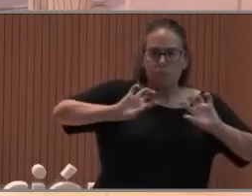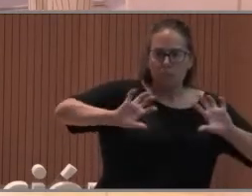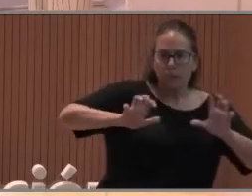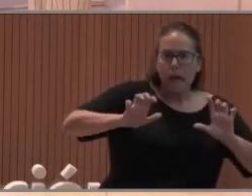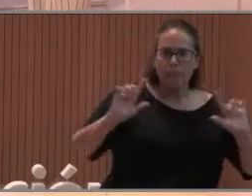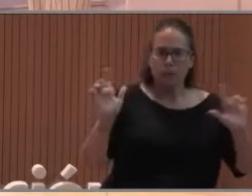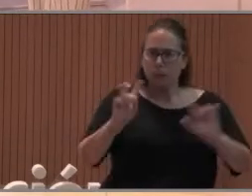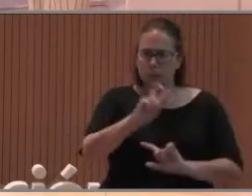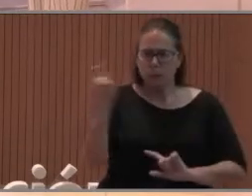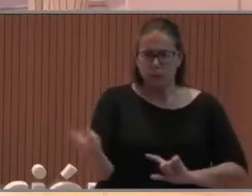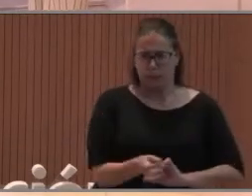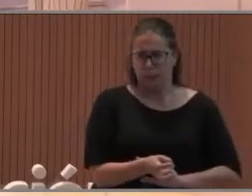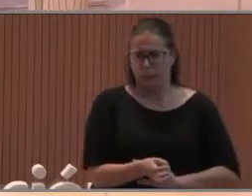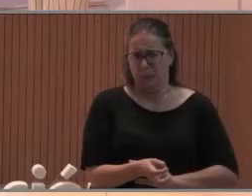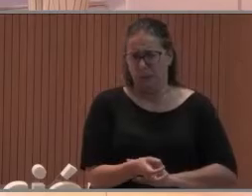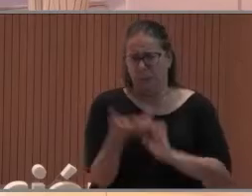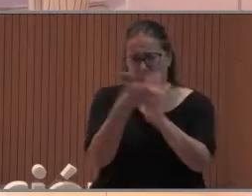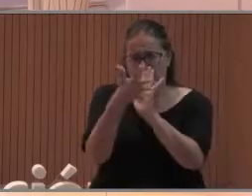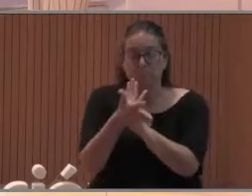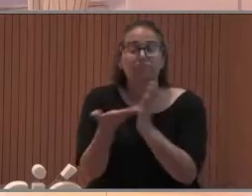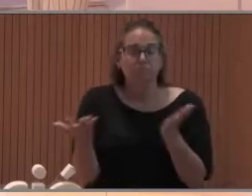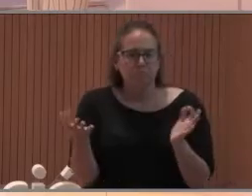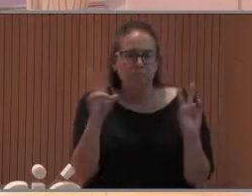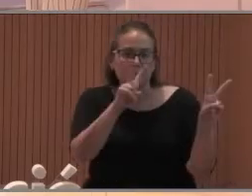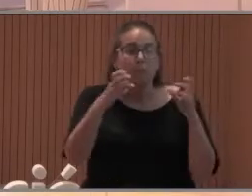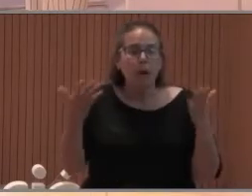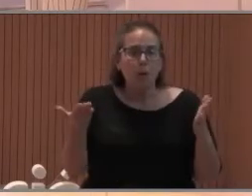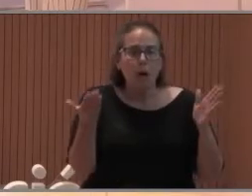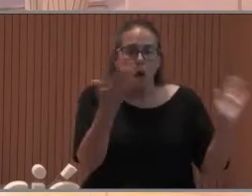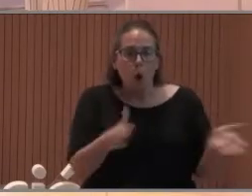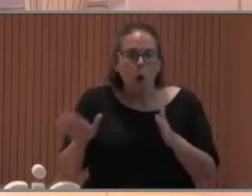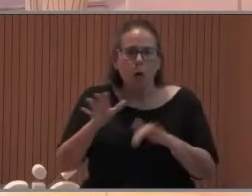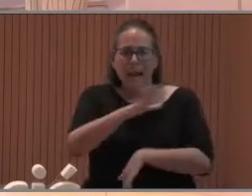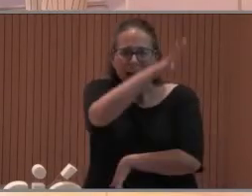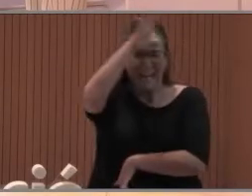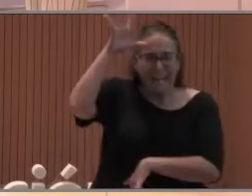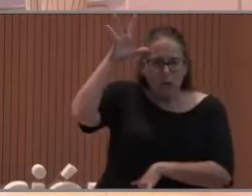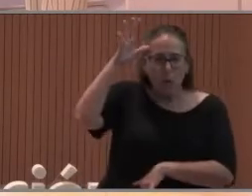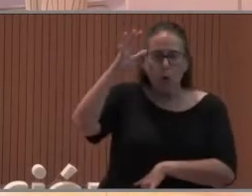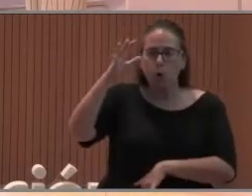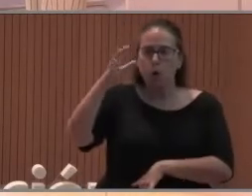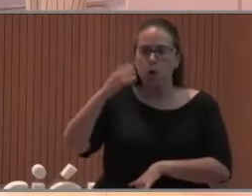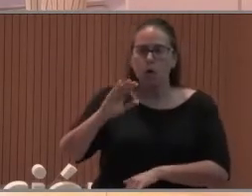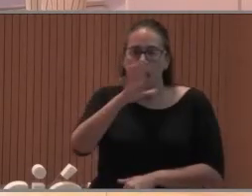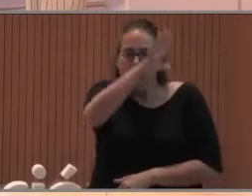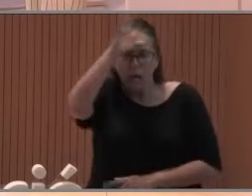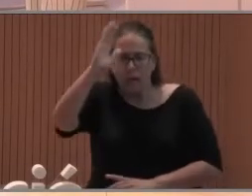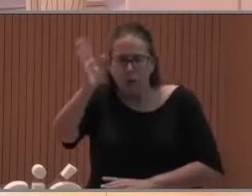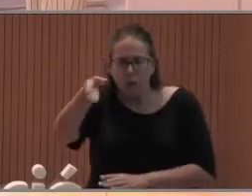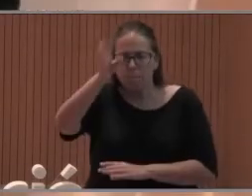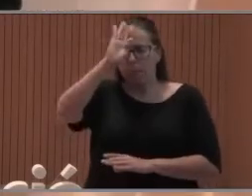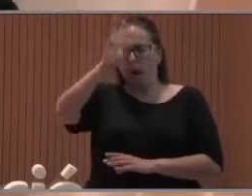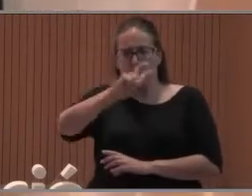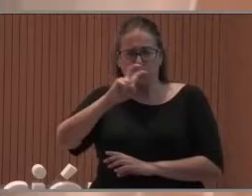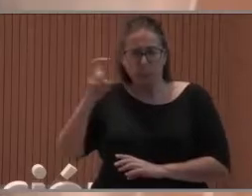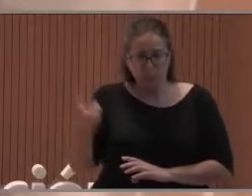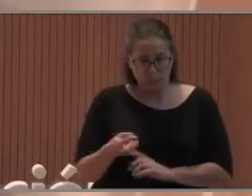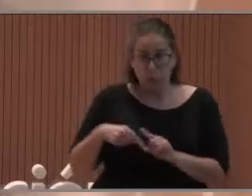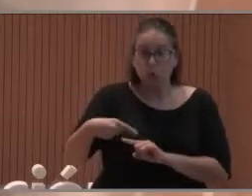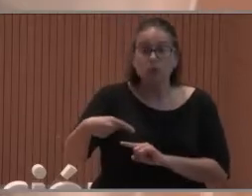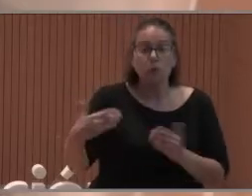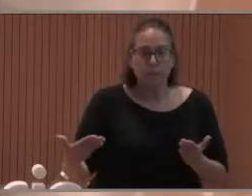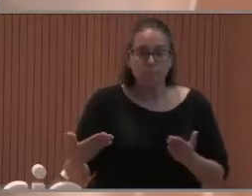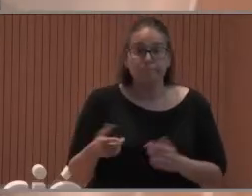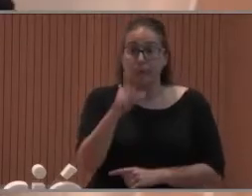y se convirtió en noticia las olas de calor, los golpes de calor y todas las afecciones que esto tenía. Así que al